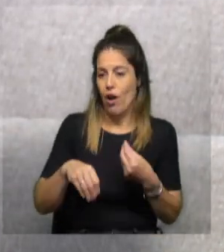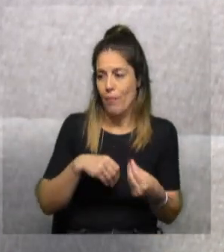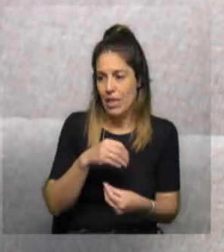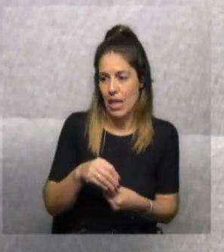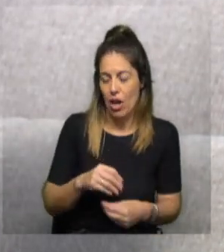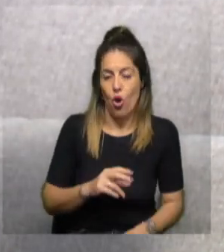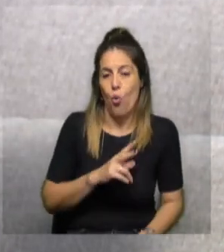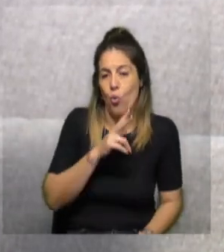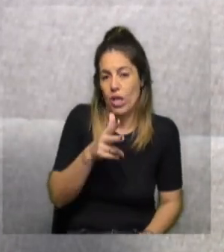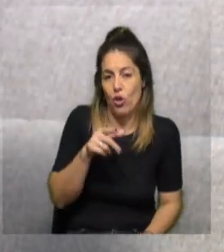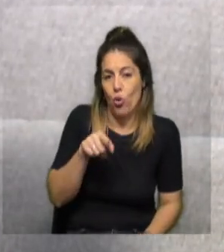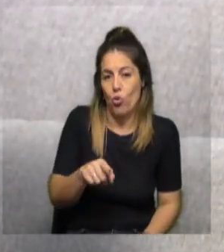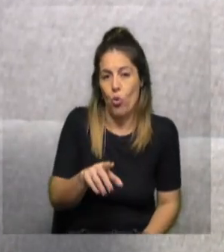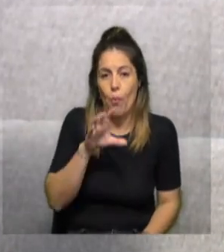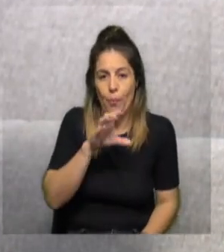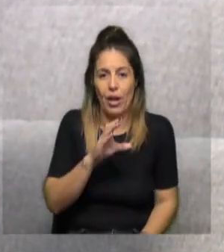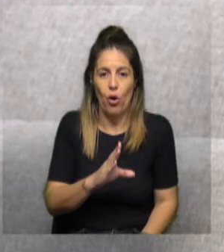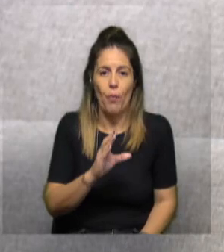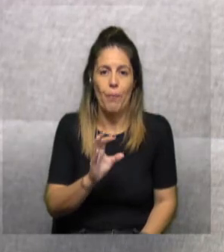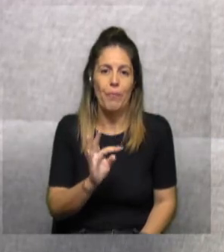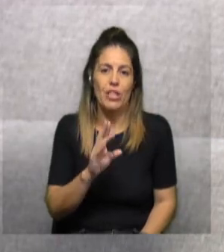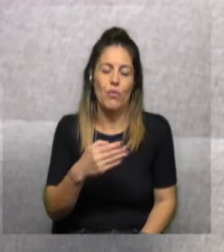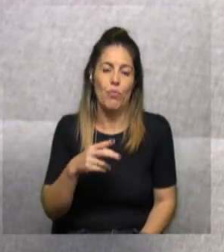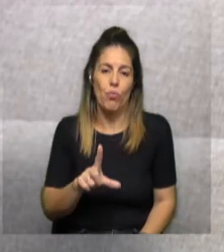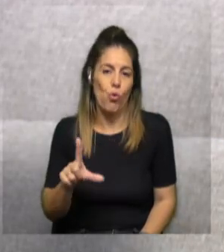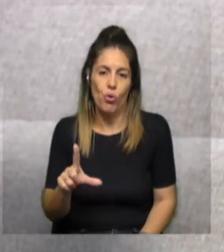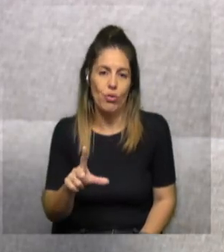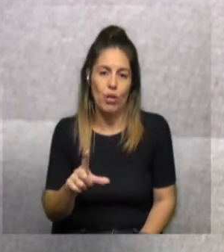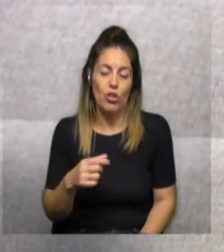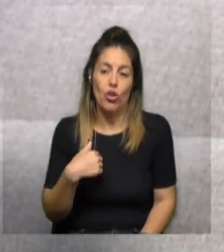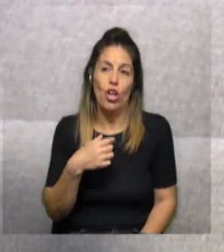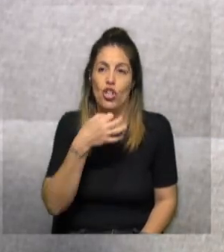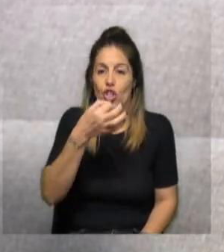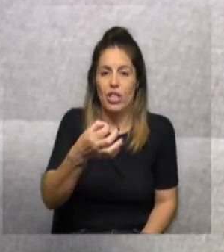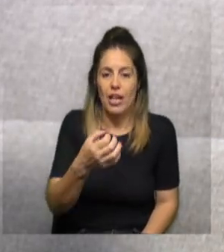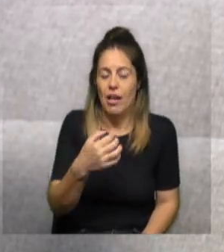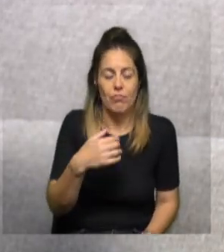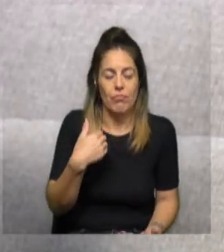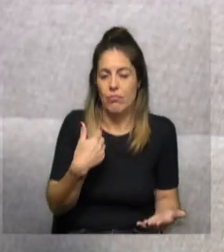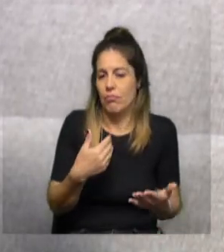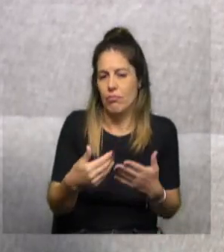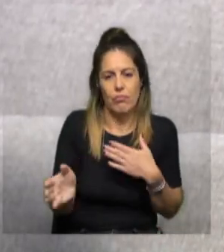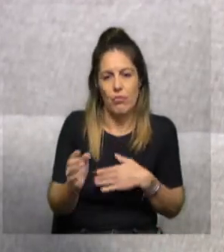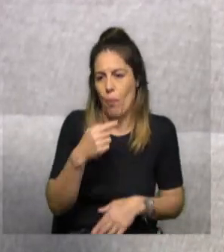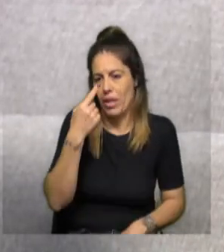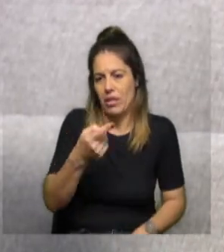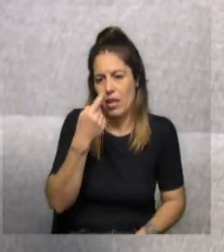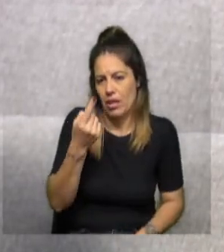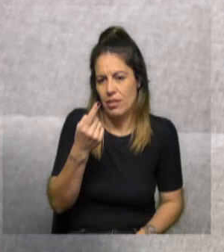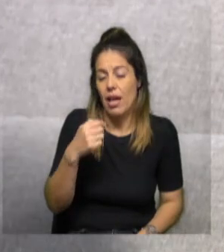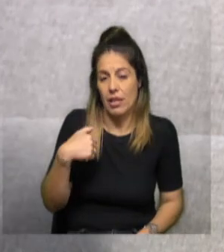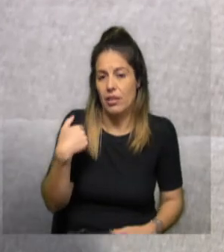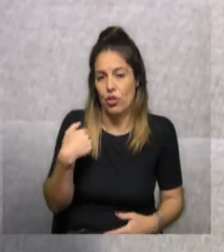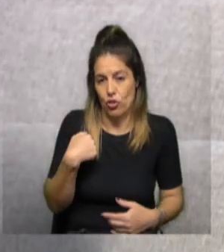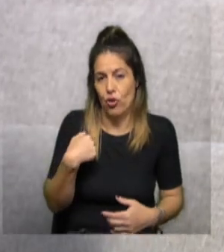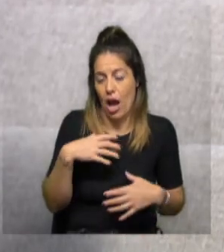un hijo de algo con un pitbull, todo lo que yo pueda llegar a decir no me interesa y estaría en la propuesta de eliminar a todos los pitbull del planeta